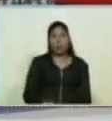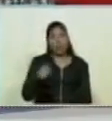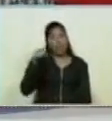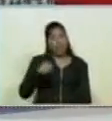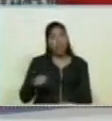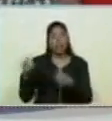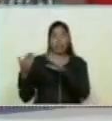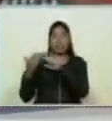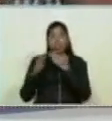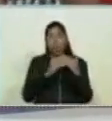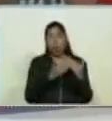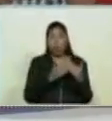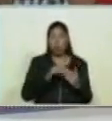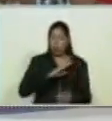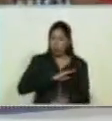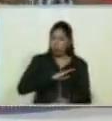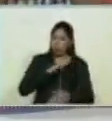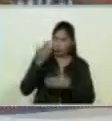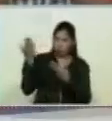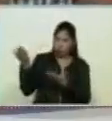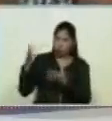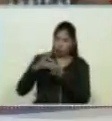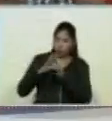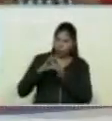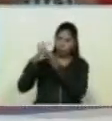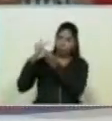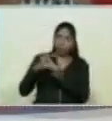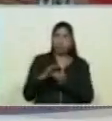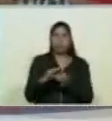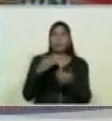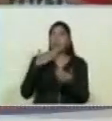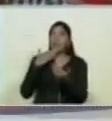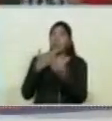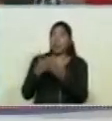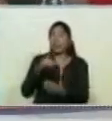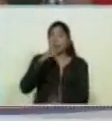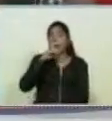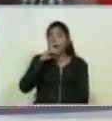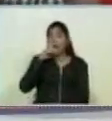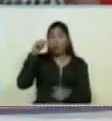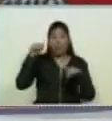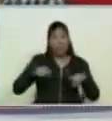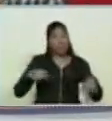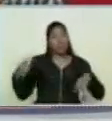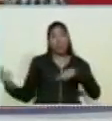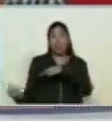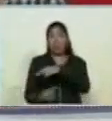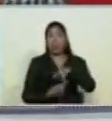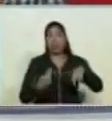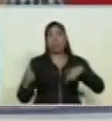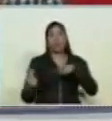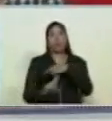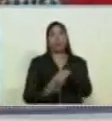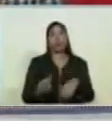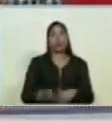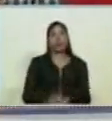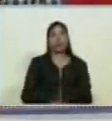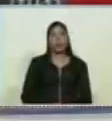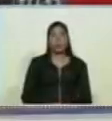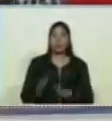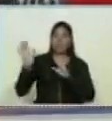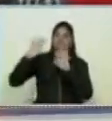comuna es de usted y estamos con usted y para usted. Gracias, presidente, esta es la revolución.